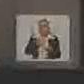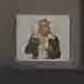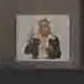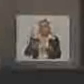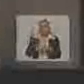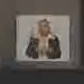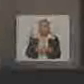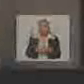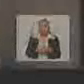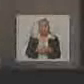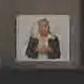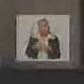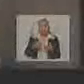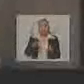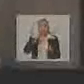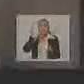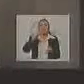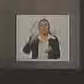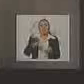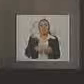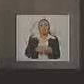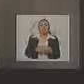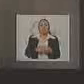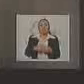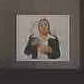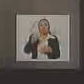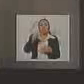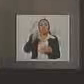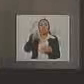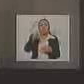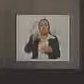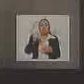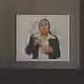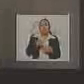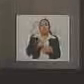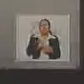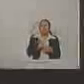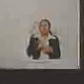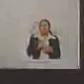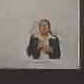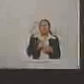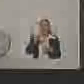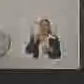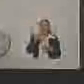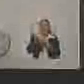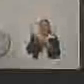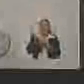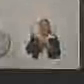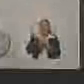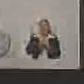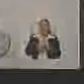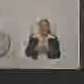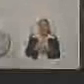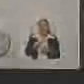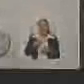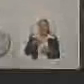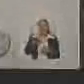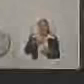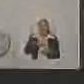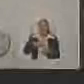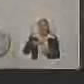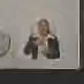Gracias. En uso de la voz, la candidata Yolanda Elena Tobar Ortega. Adelante. Me da mucho gusto